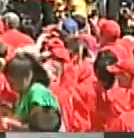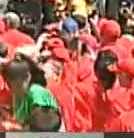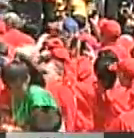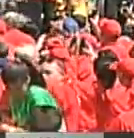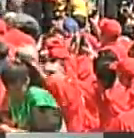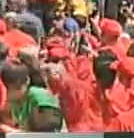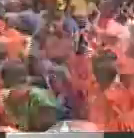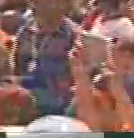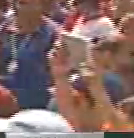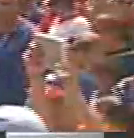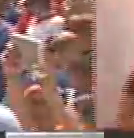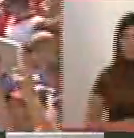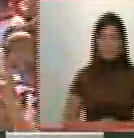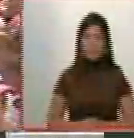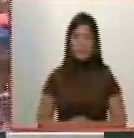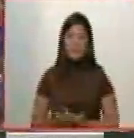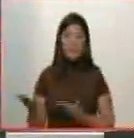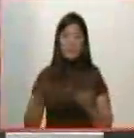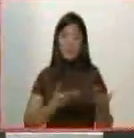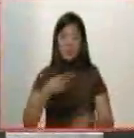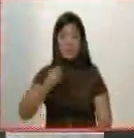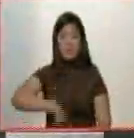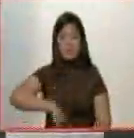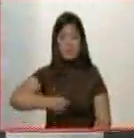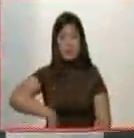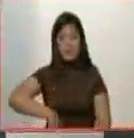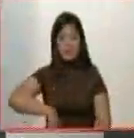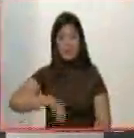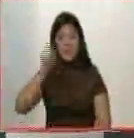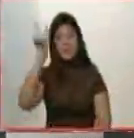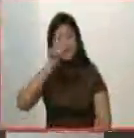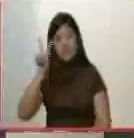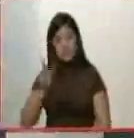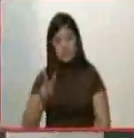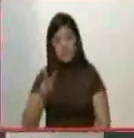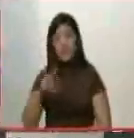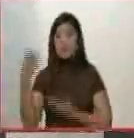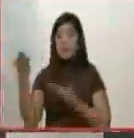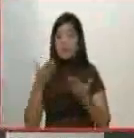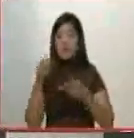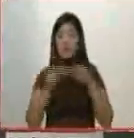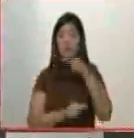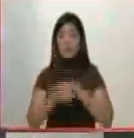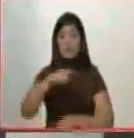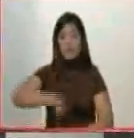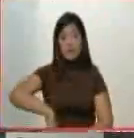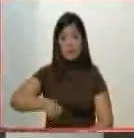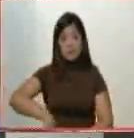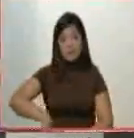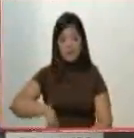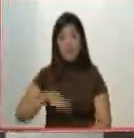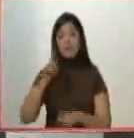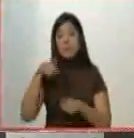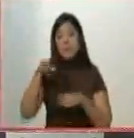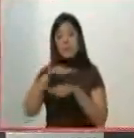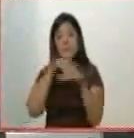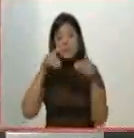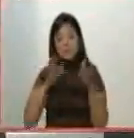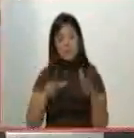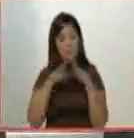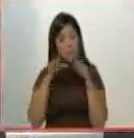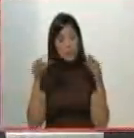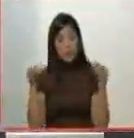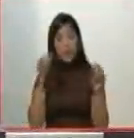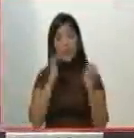a la Casa del Deporte Nacional. Bienvenido, presidente. Bienvenido, vicepresidente para el área social. Bienvenido, ministros y ministras